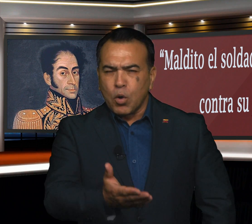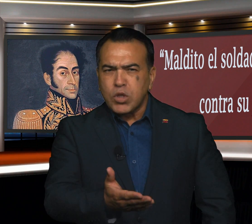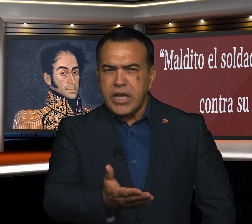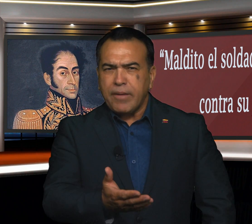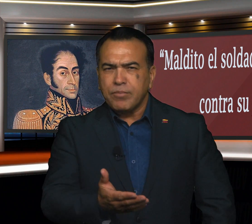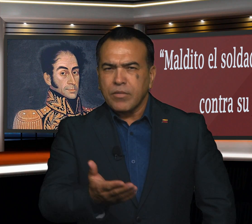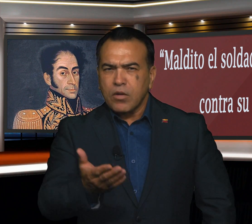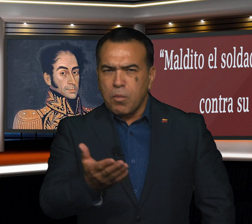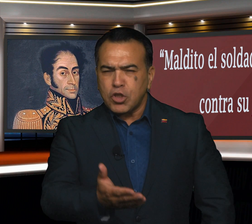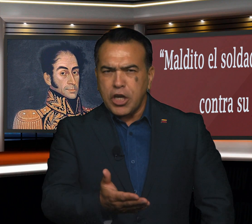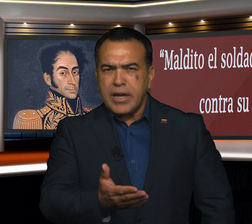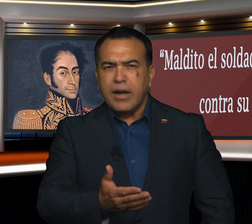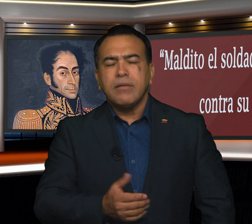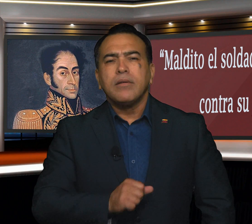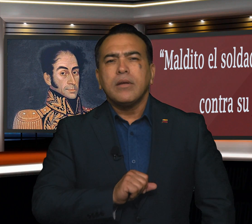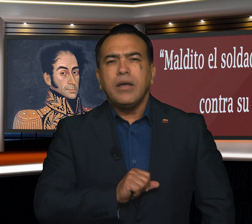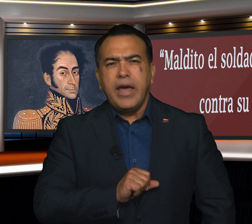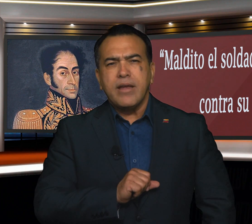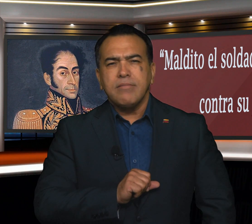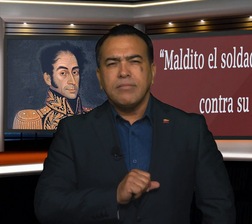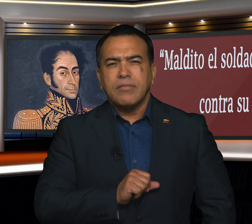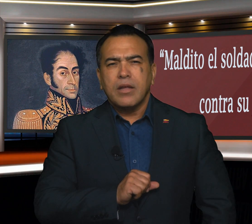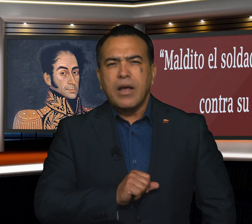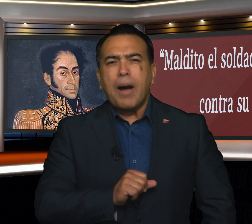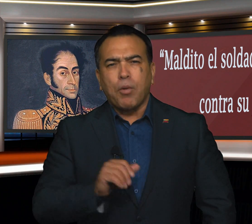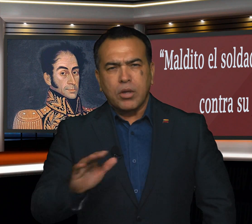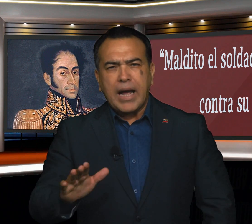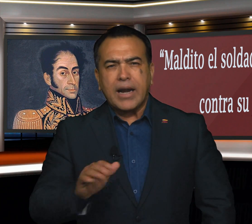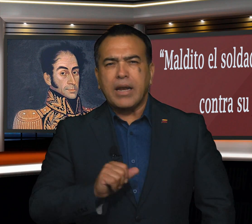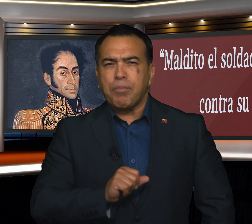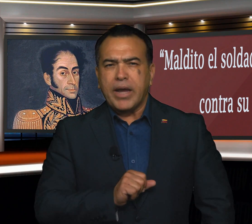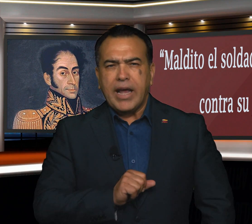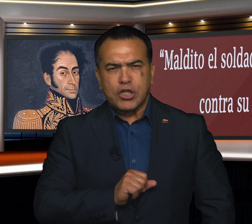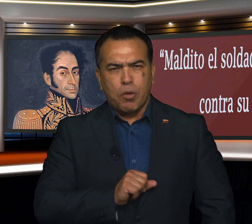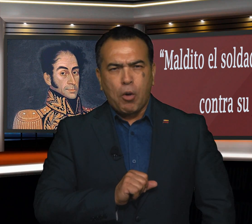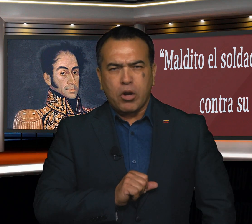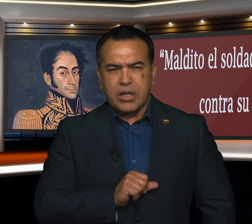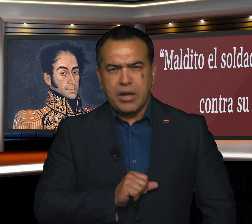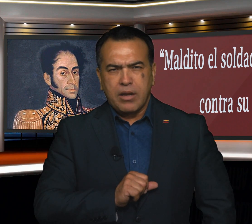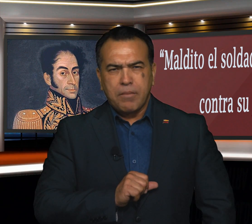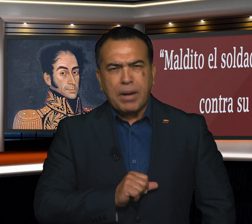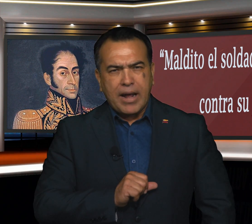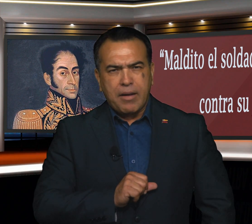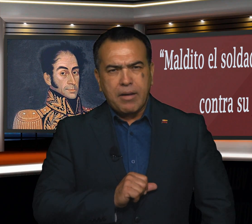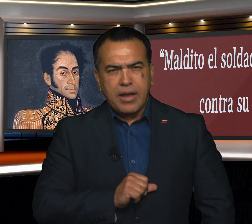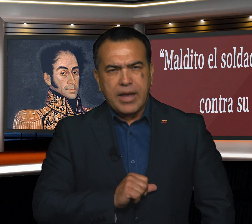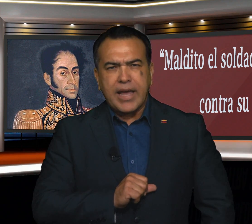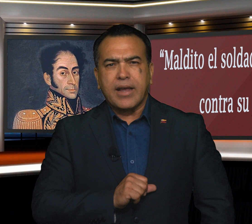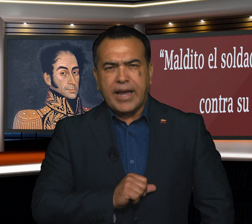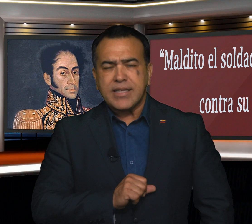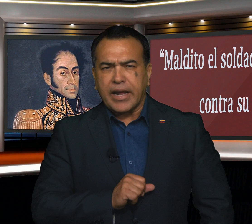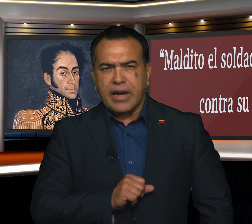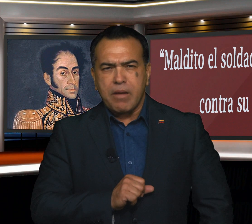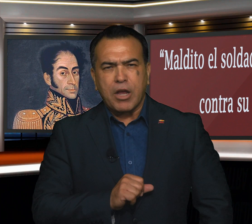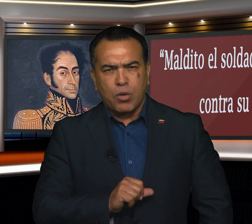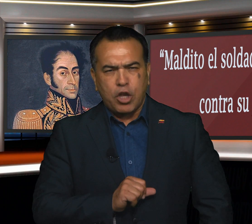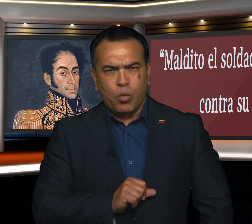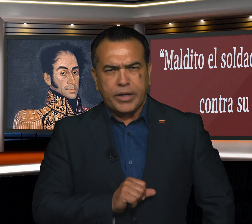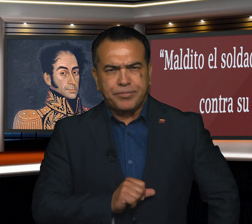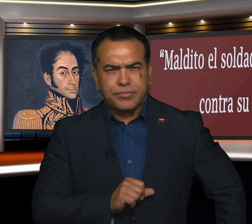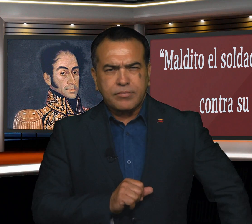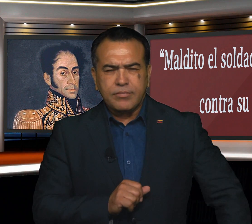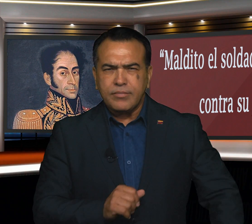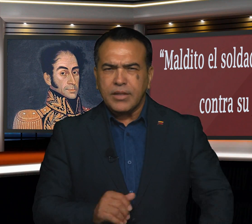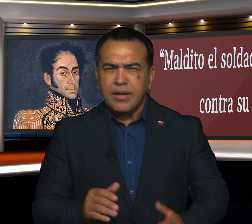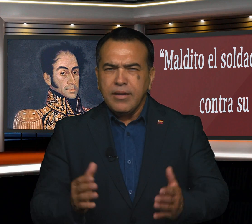como Rusia, como China, en aportarle pues el soporte para que este régimen